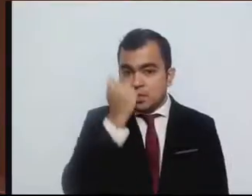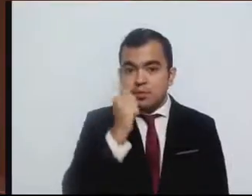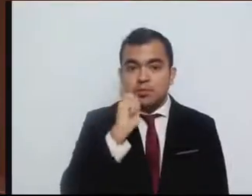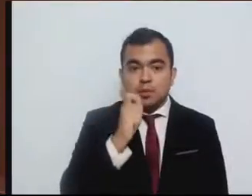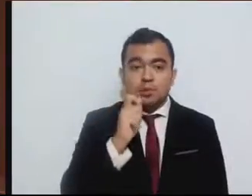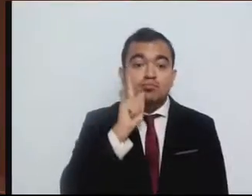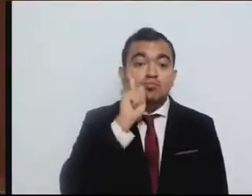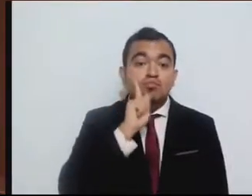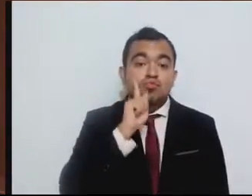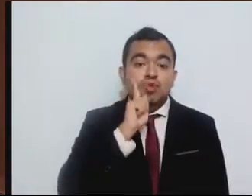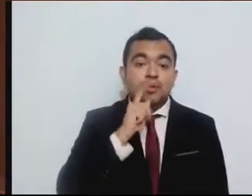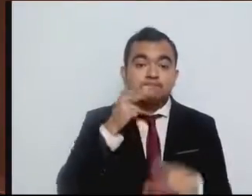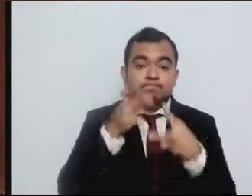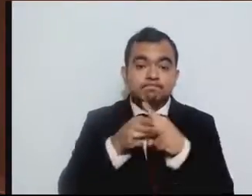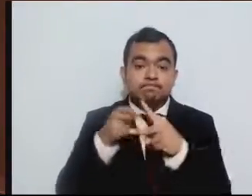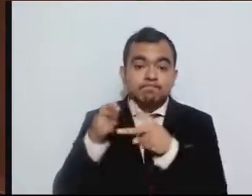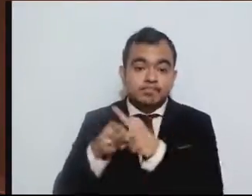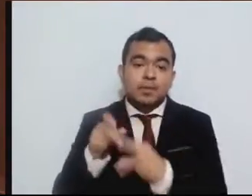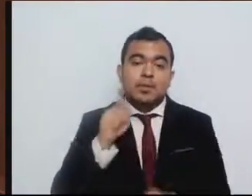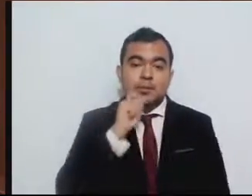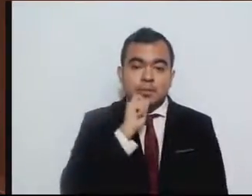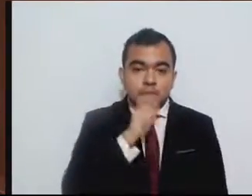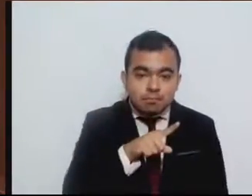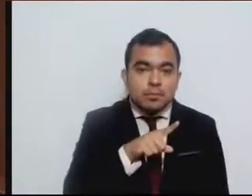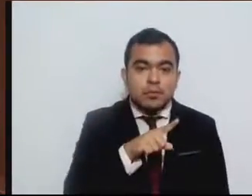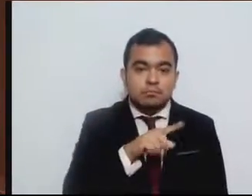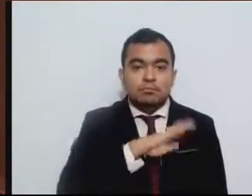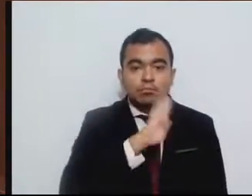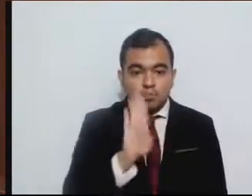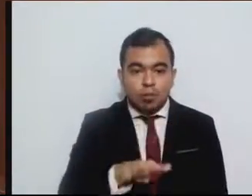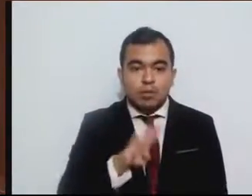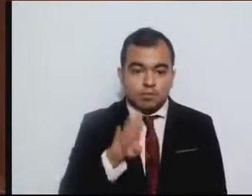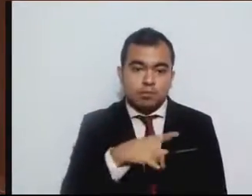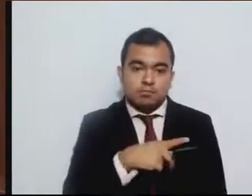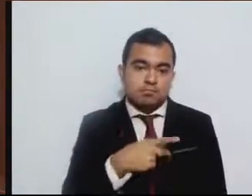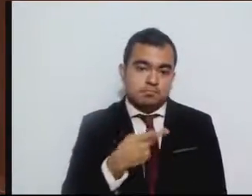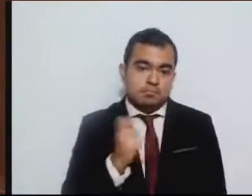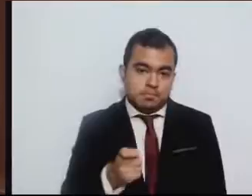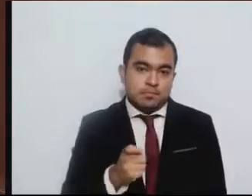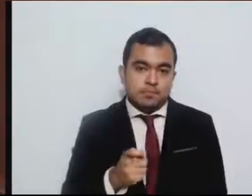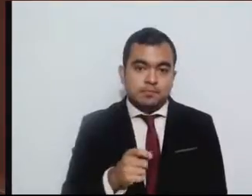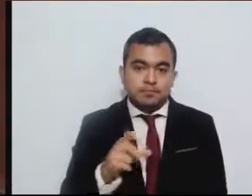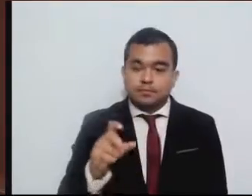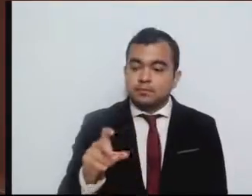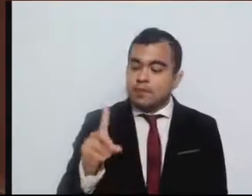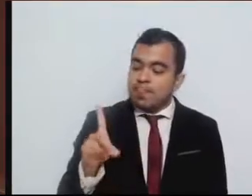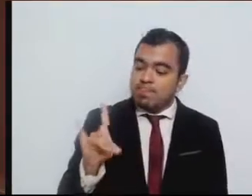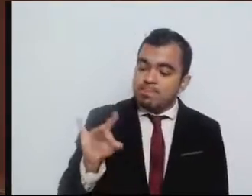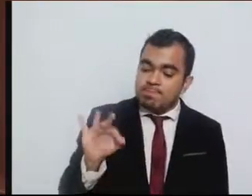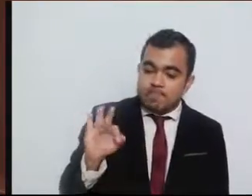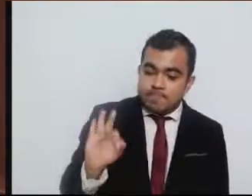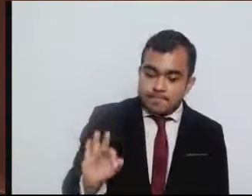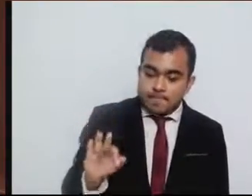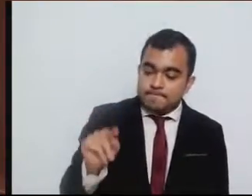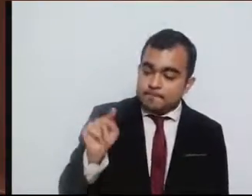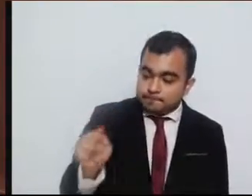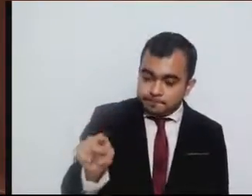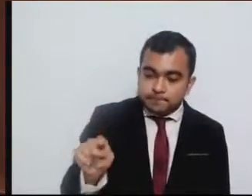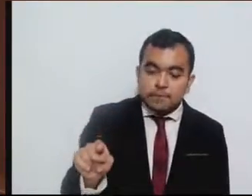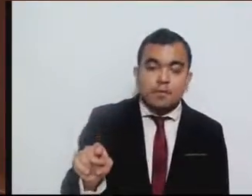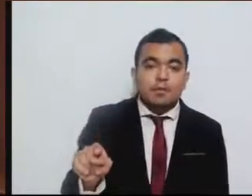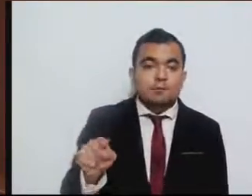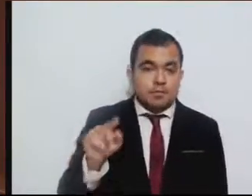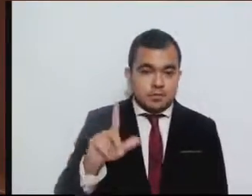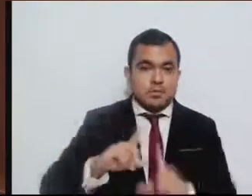feminicidios quedaron en orfandad. El Sistema Nacional para el Desarrollo Integral de la Familia ha destacado